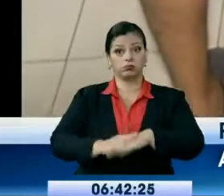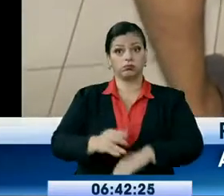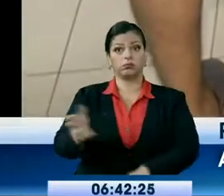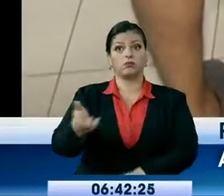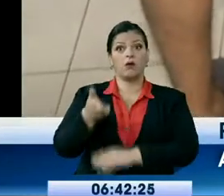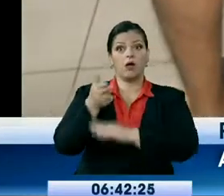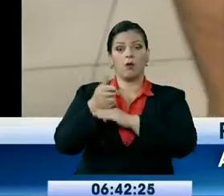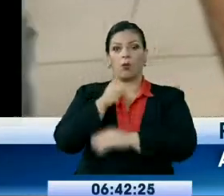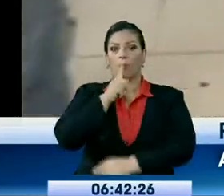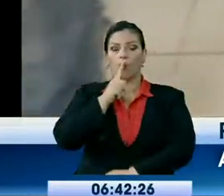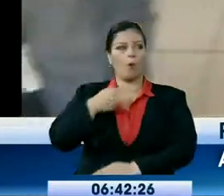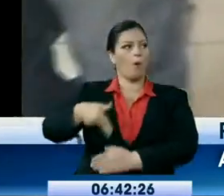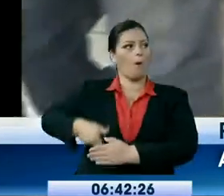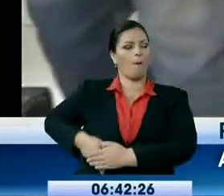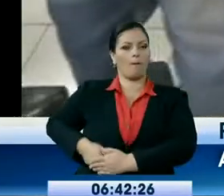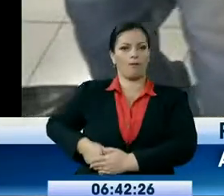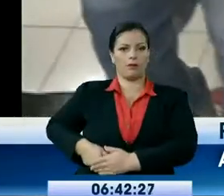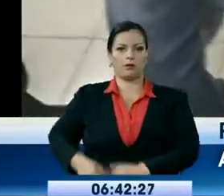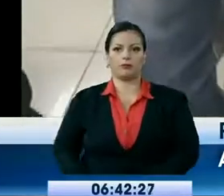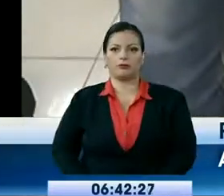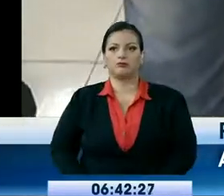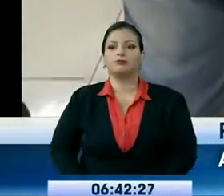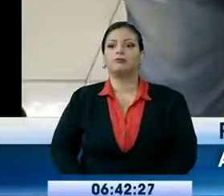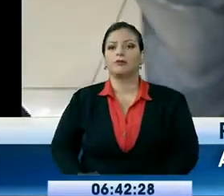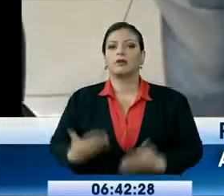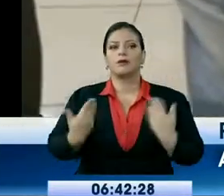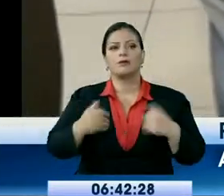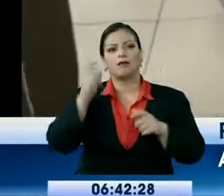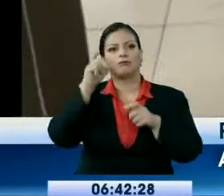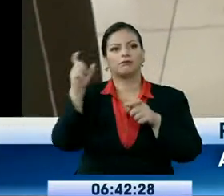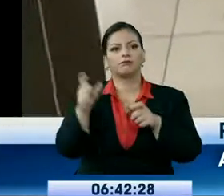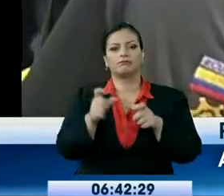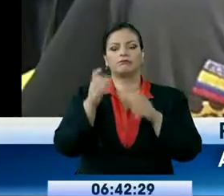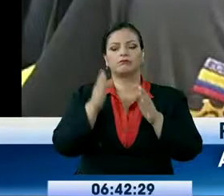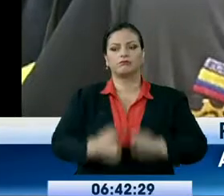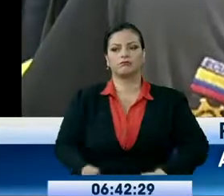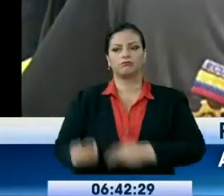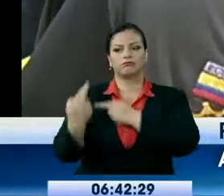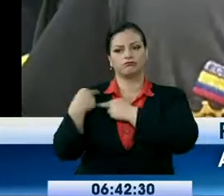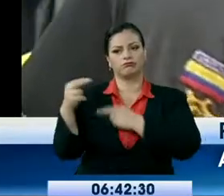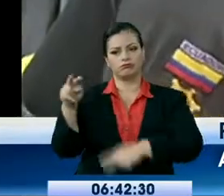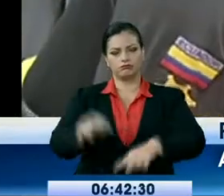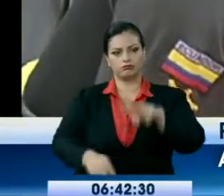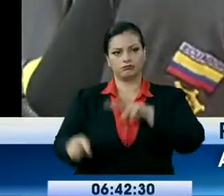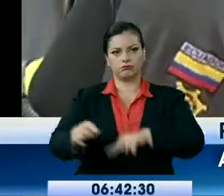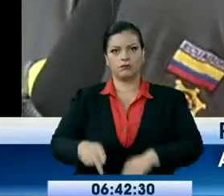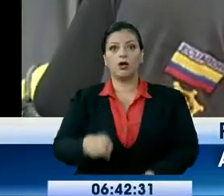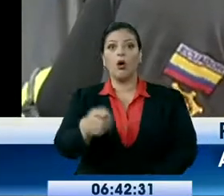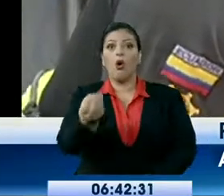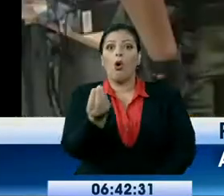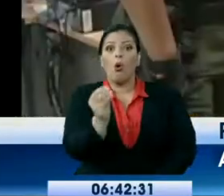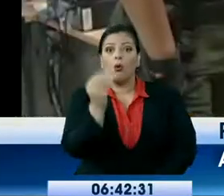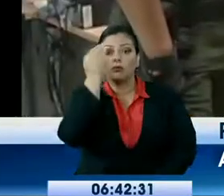fueron puestos a órdenes del fiscal de turno, mientras que el menor fue aislado por la